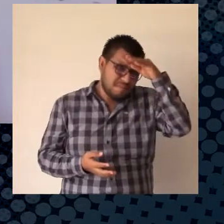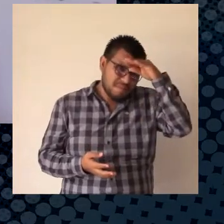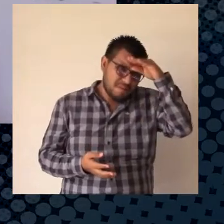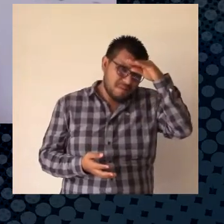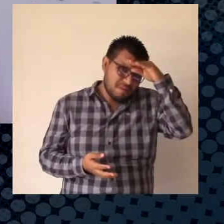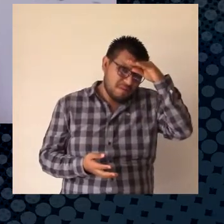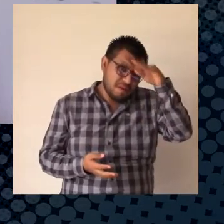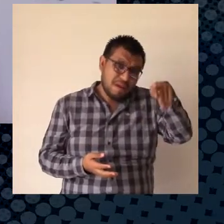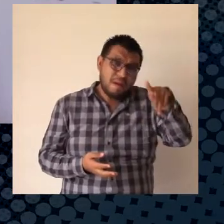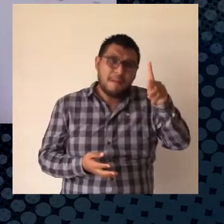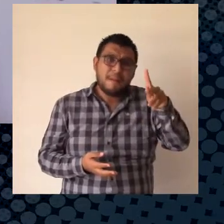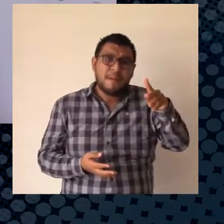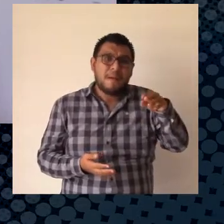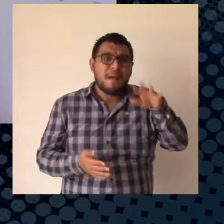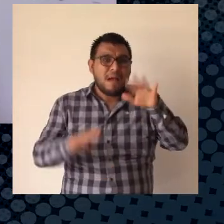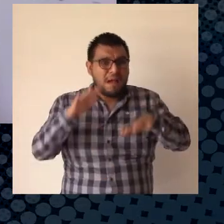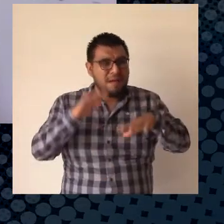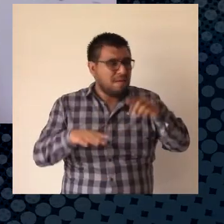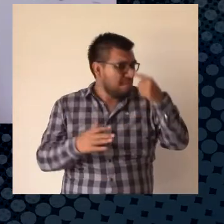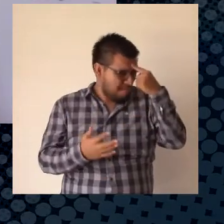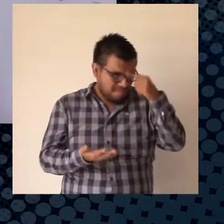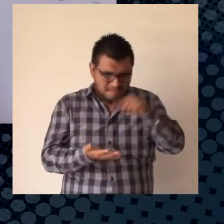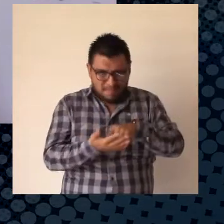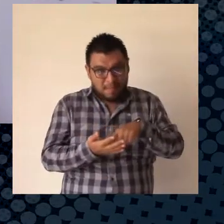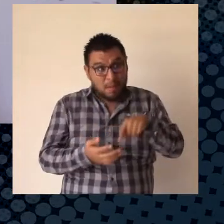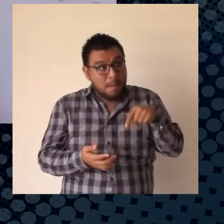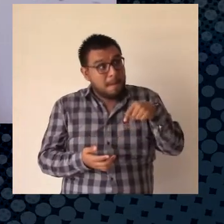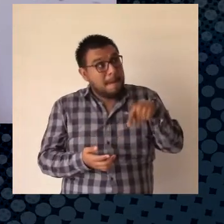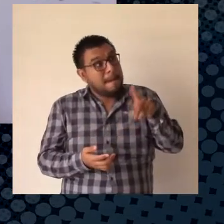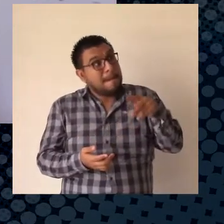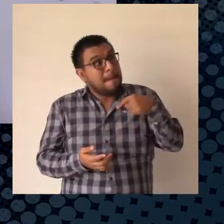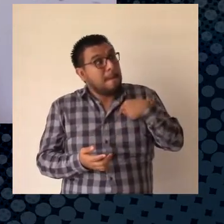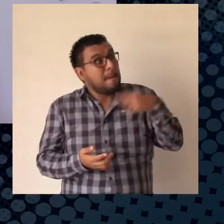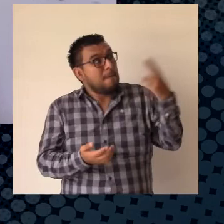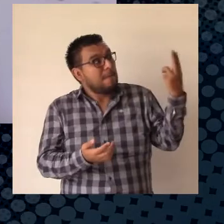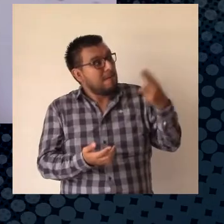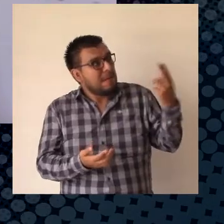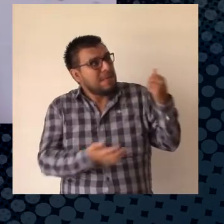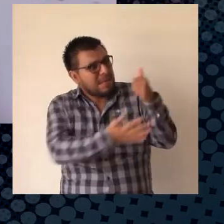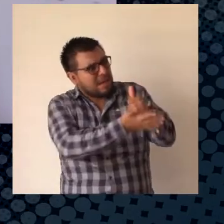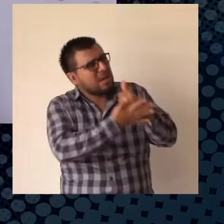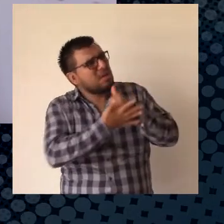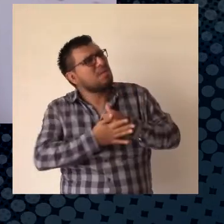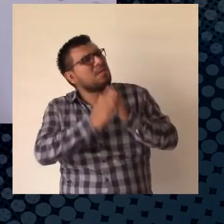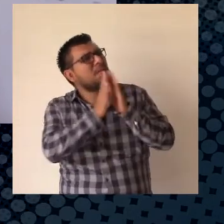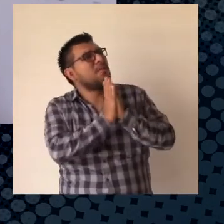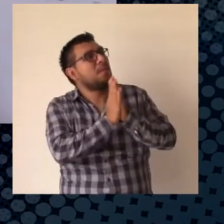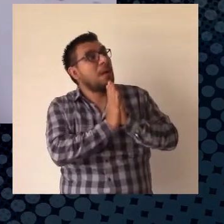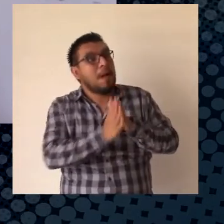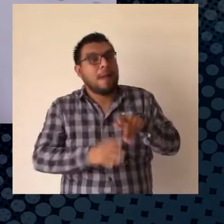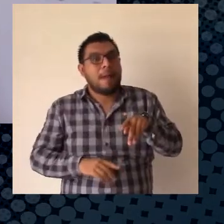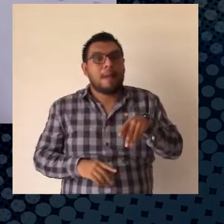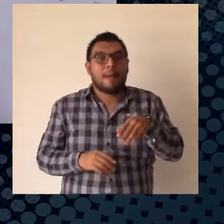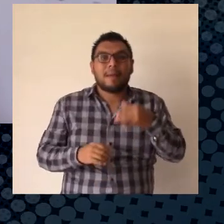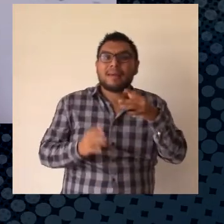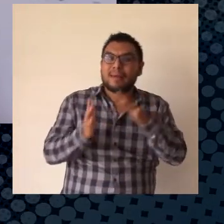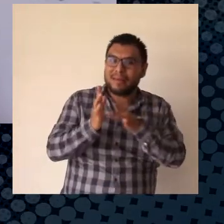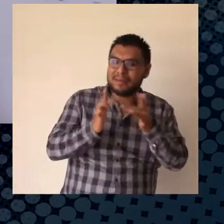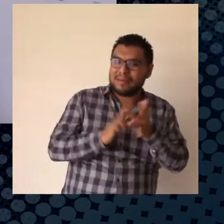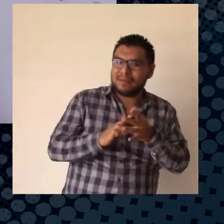algún rasgo de incredulidad, Señor, yo te necesito, ayúdame por favor. Y el Señor le contestó. ¿Qué